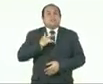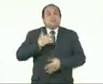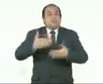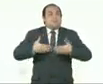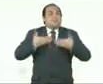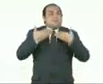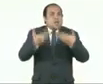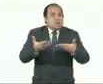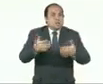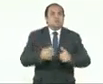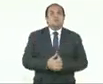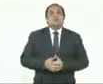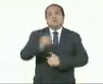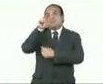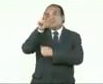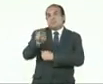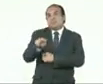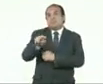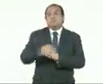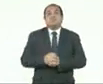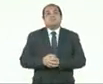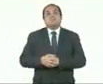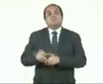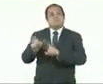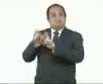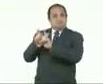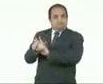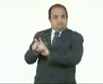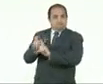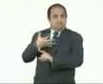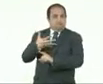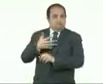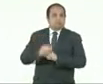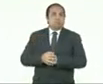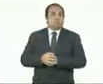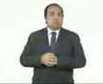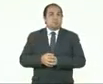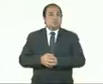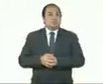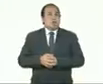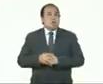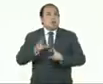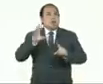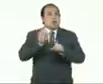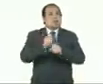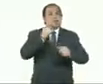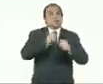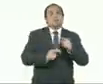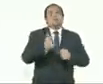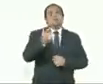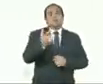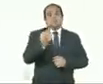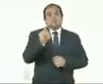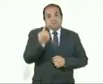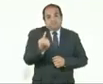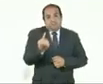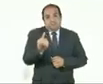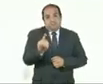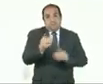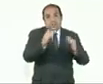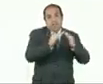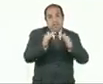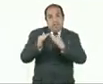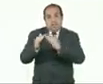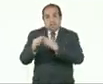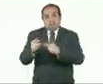confianza para que realmente sean protegidos y que con ello logremos quitar un arma de las